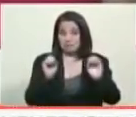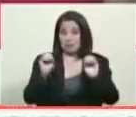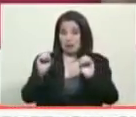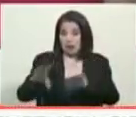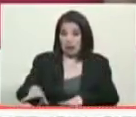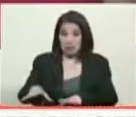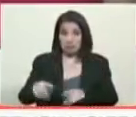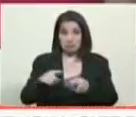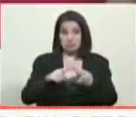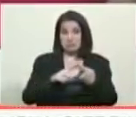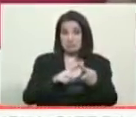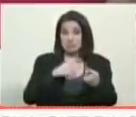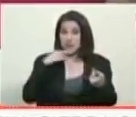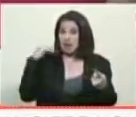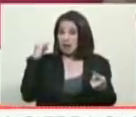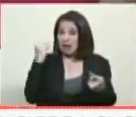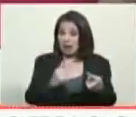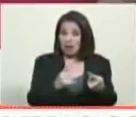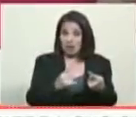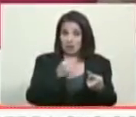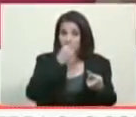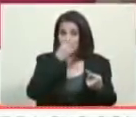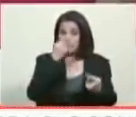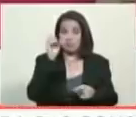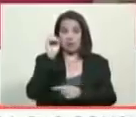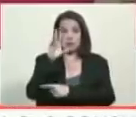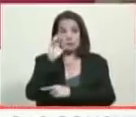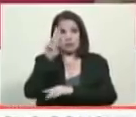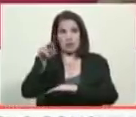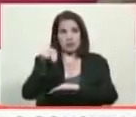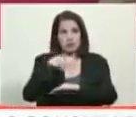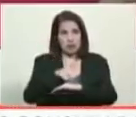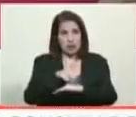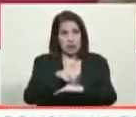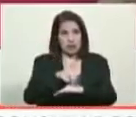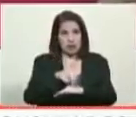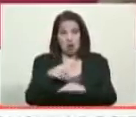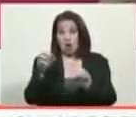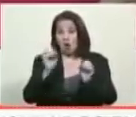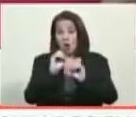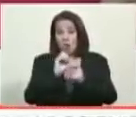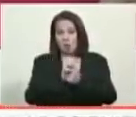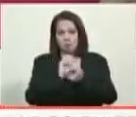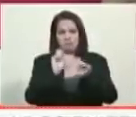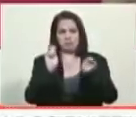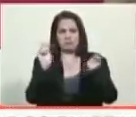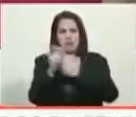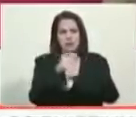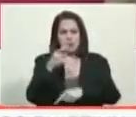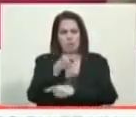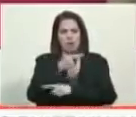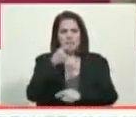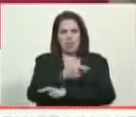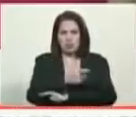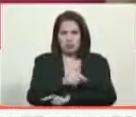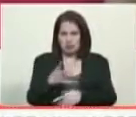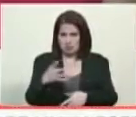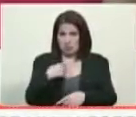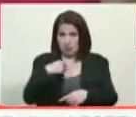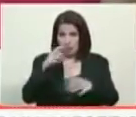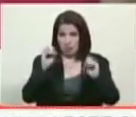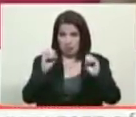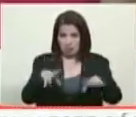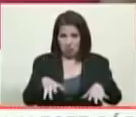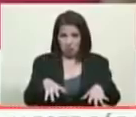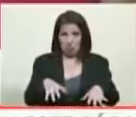cargo, declarado como tal por la Asamblea Nacional, así como la revocatoria popular de su mandato. Abandono del cargo.